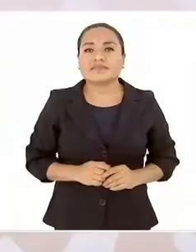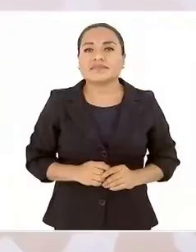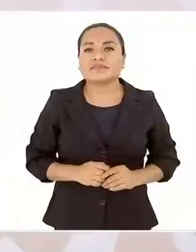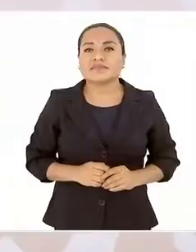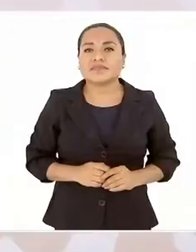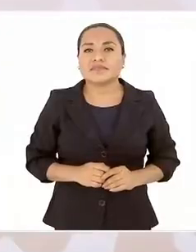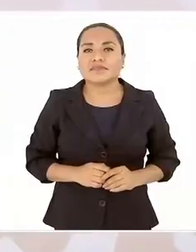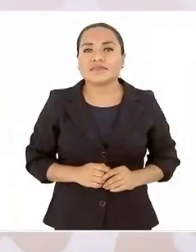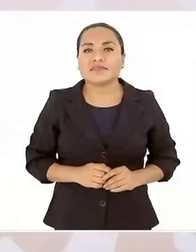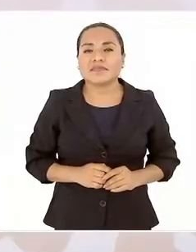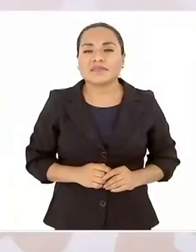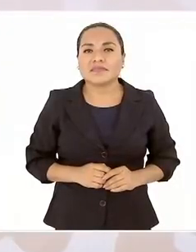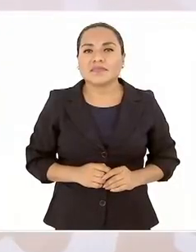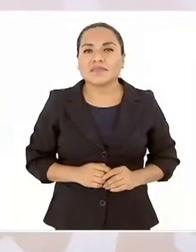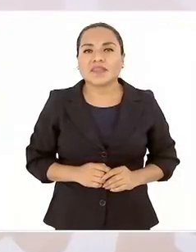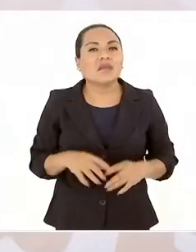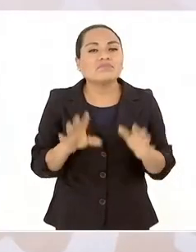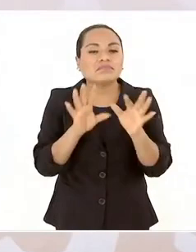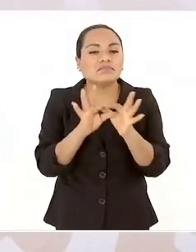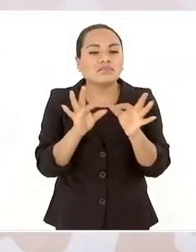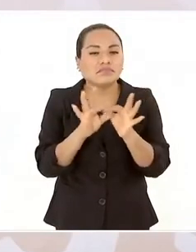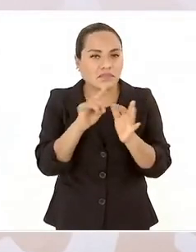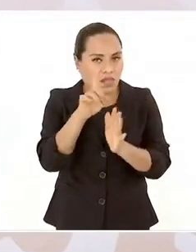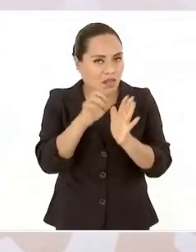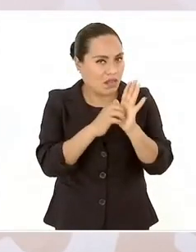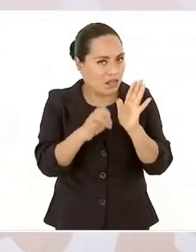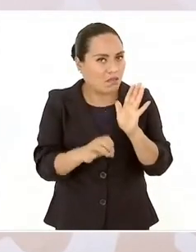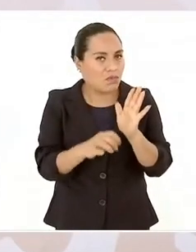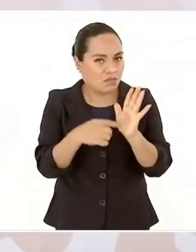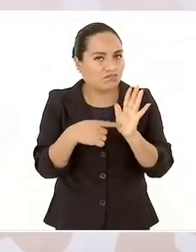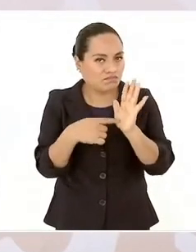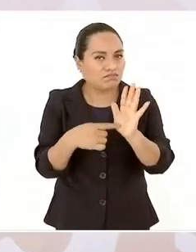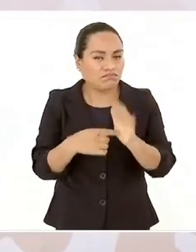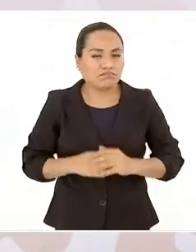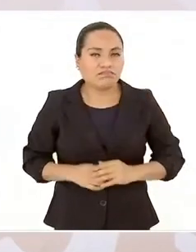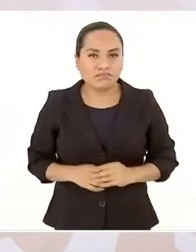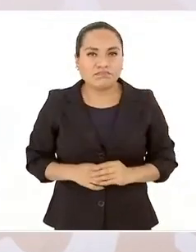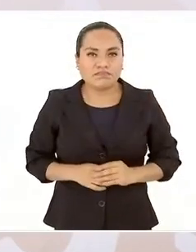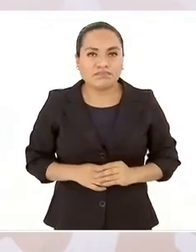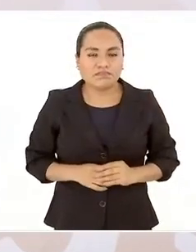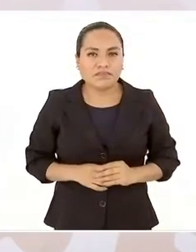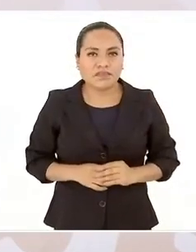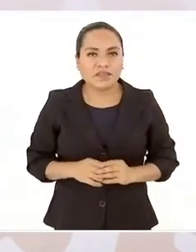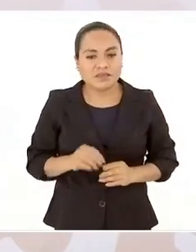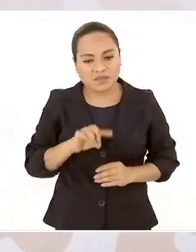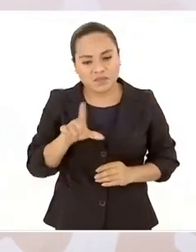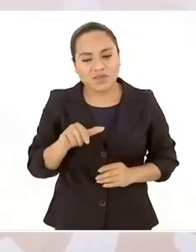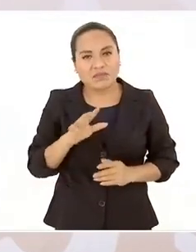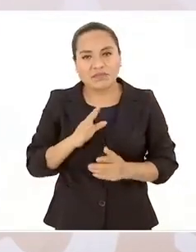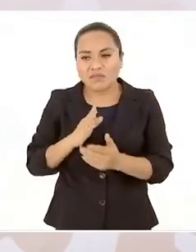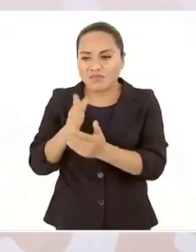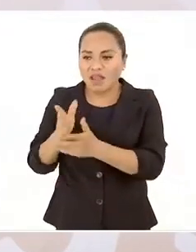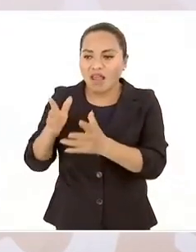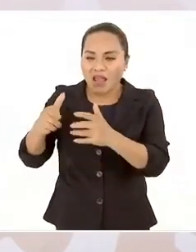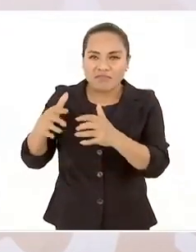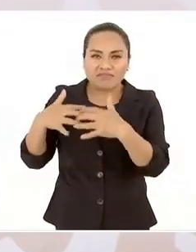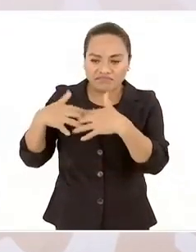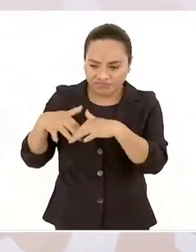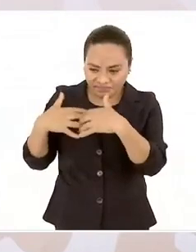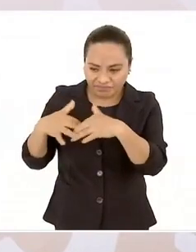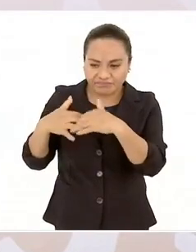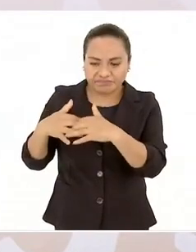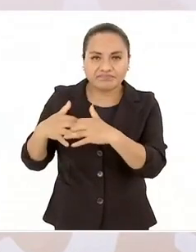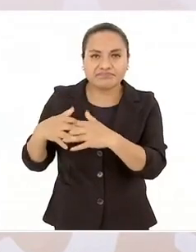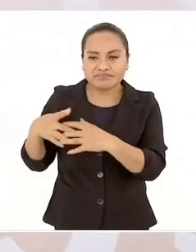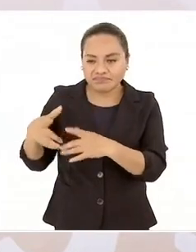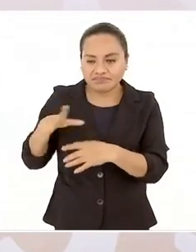Nada más por mencionar un asunto. Y más tarde vamos a ir a la refinería